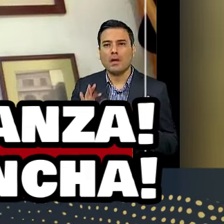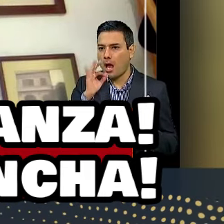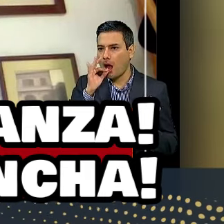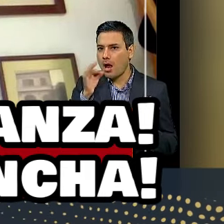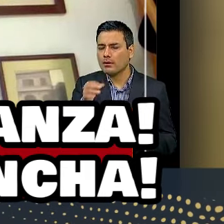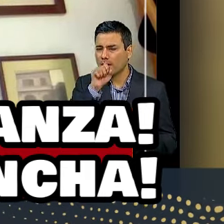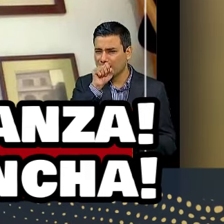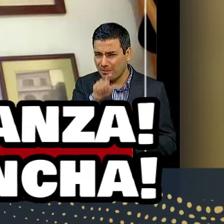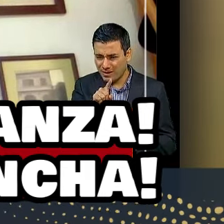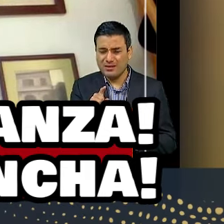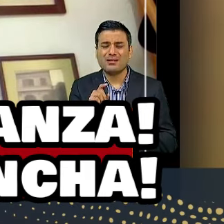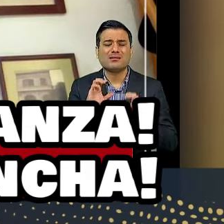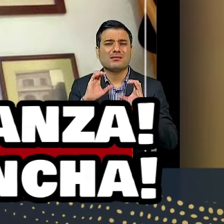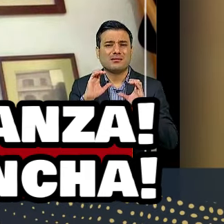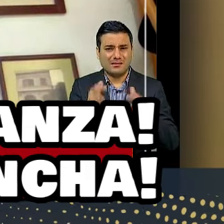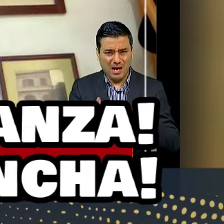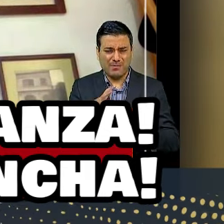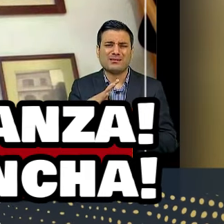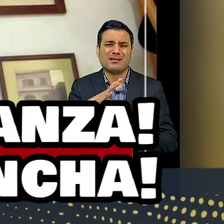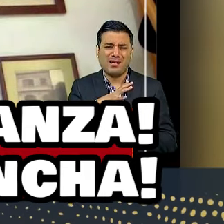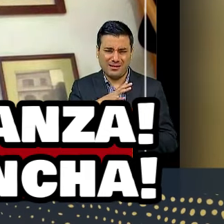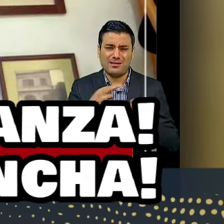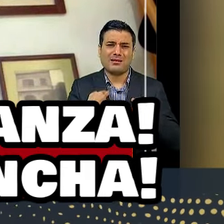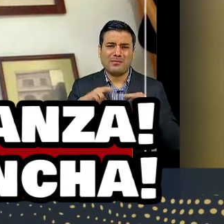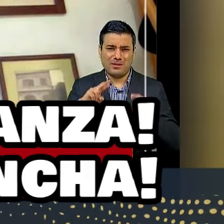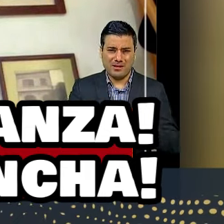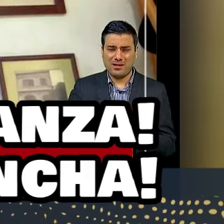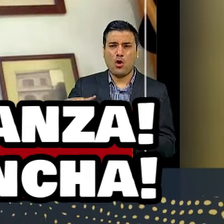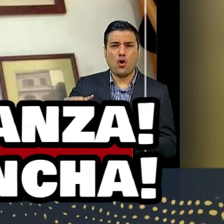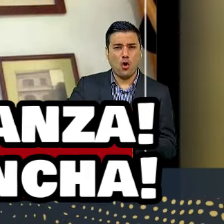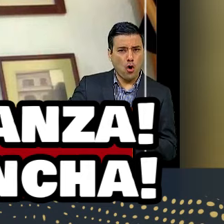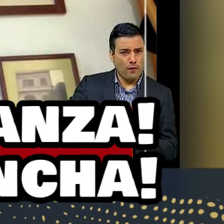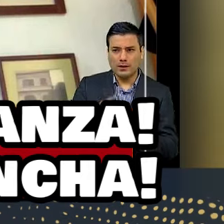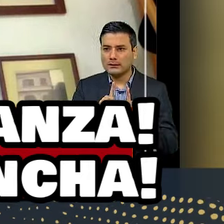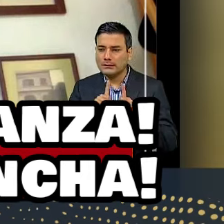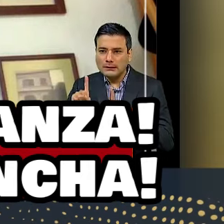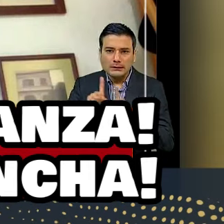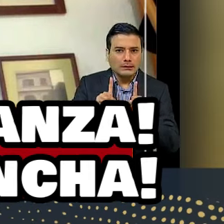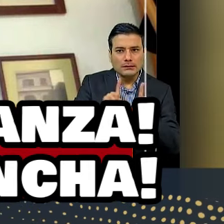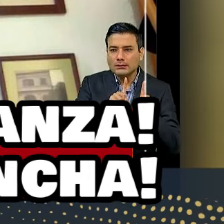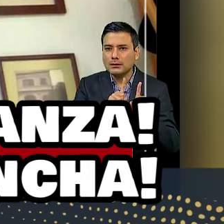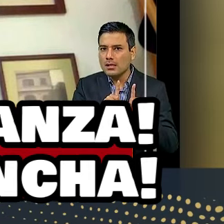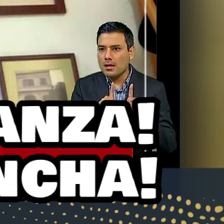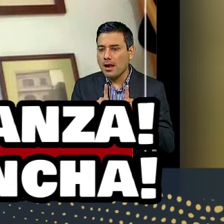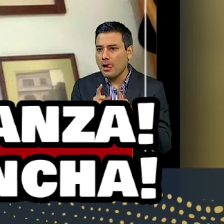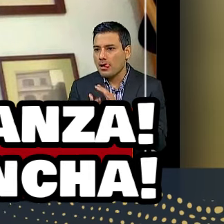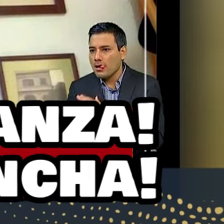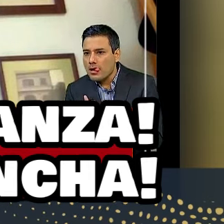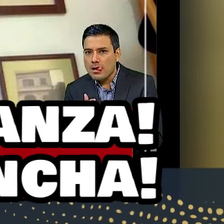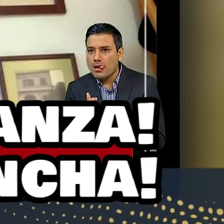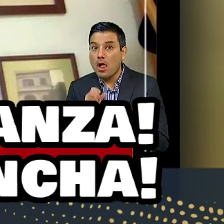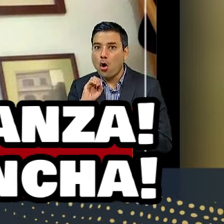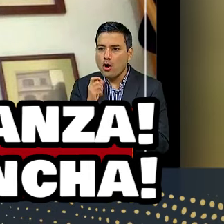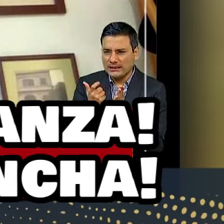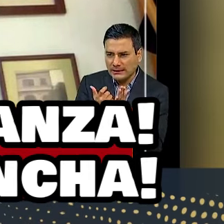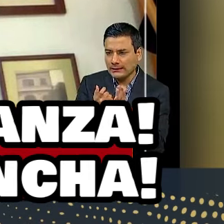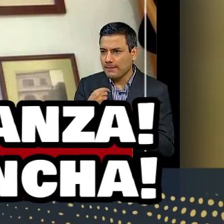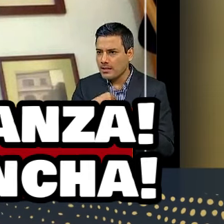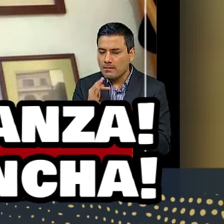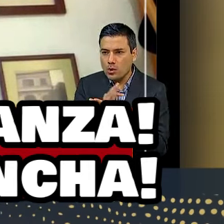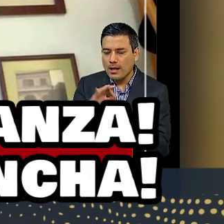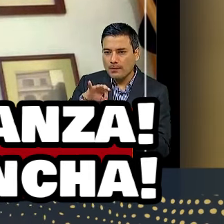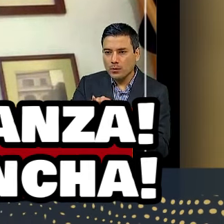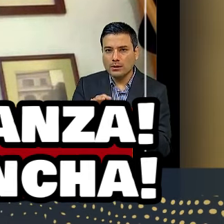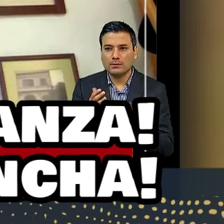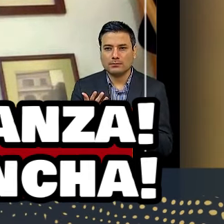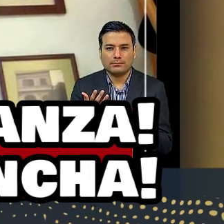pasó en chaps hay personeros de gobierno están haciendo todo este tipo de circunstancia de compra y coacción masiva y por eso insistimos lo que